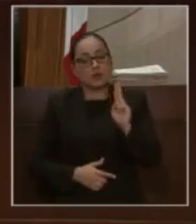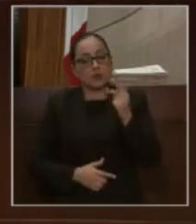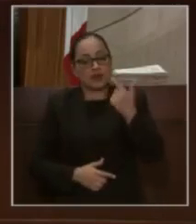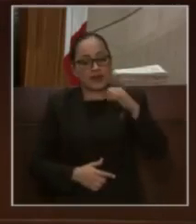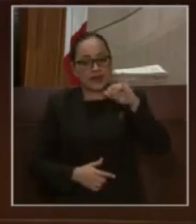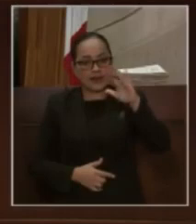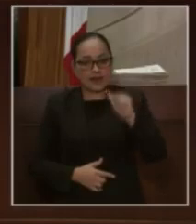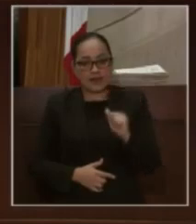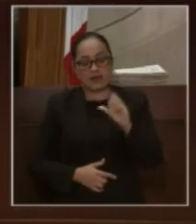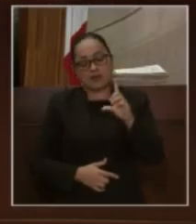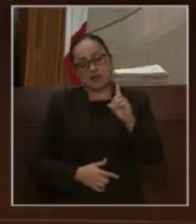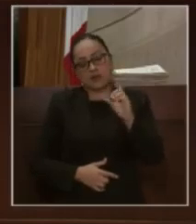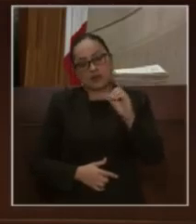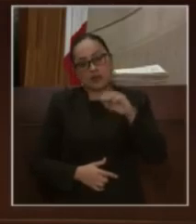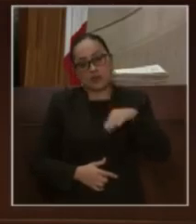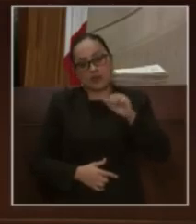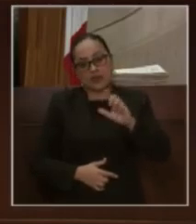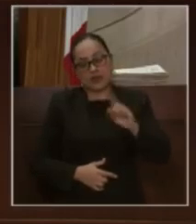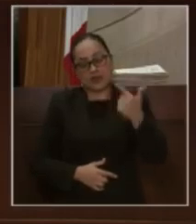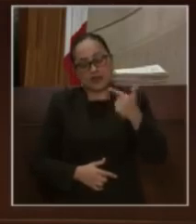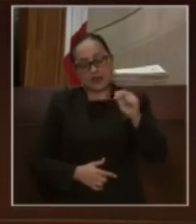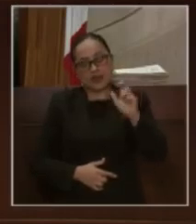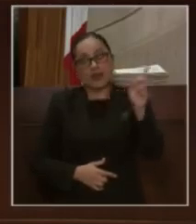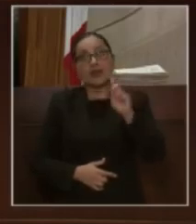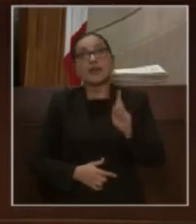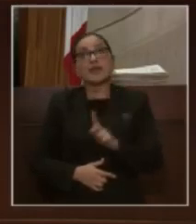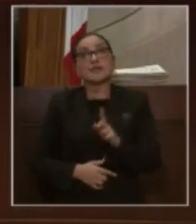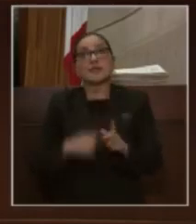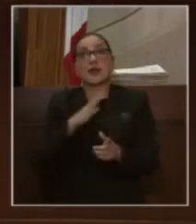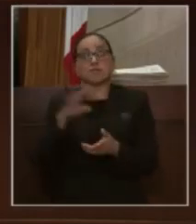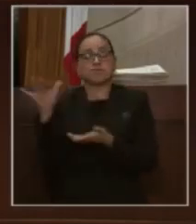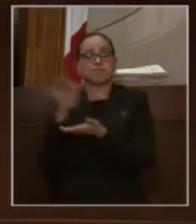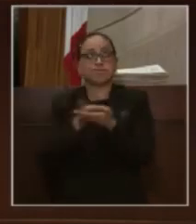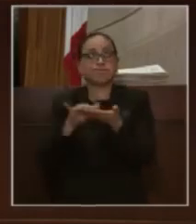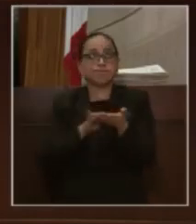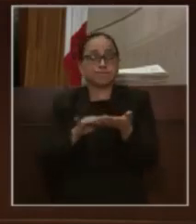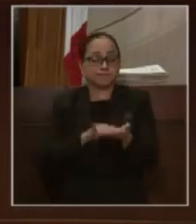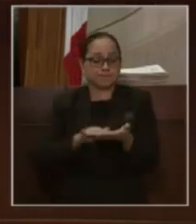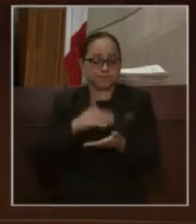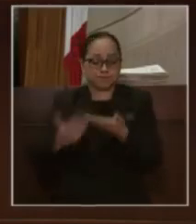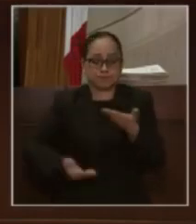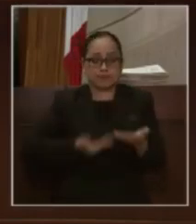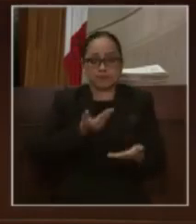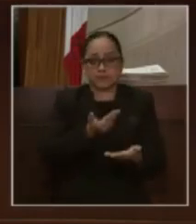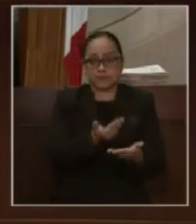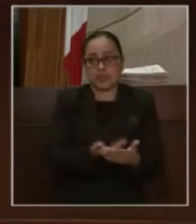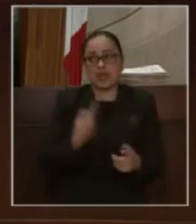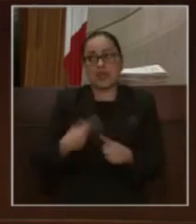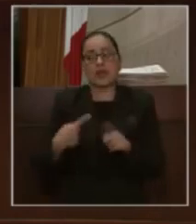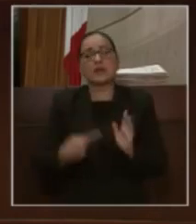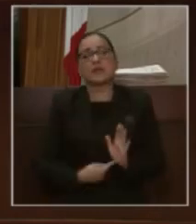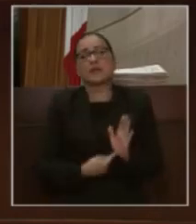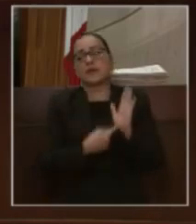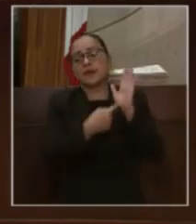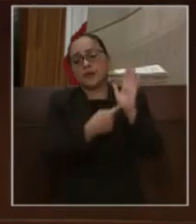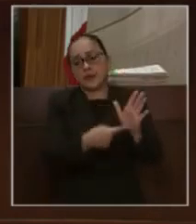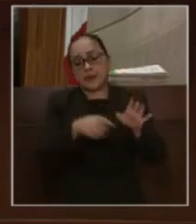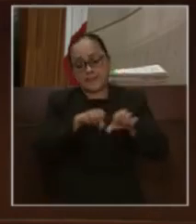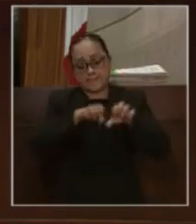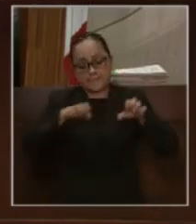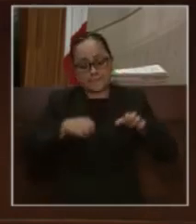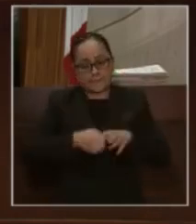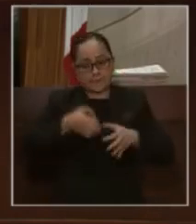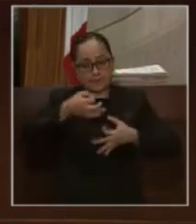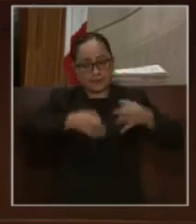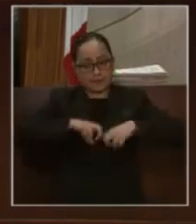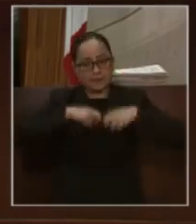Domínguez Narváez dé cuenta con los proyectos de resolución que somete a consideración de este